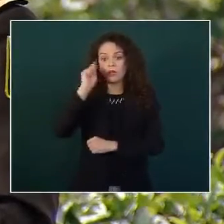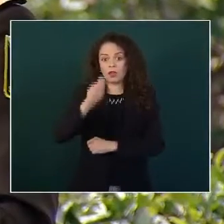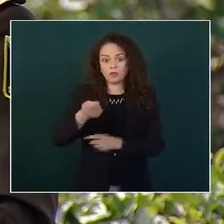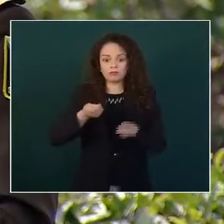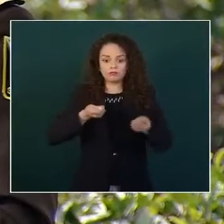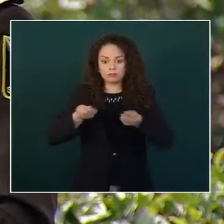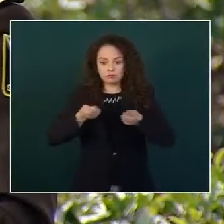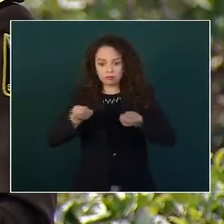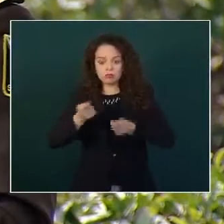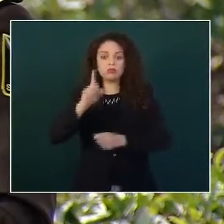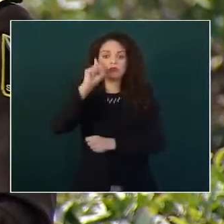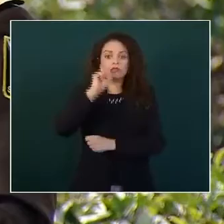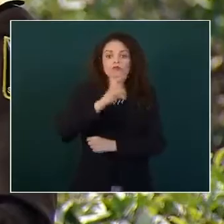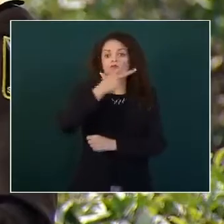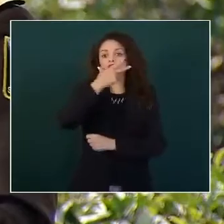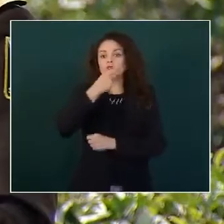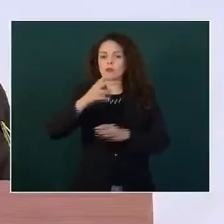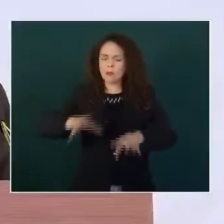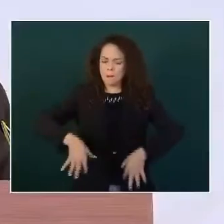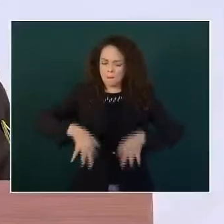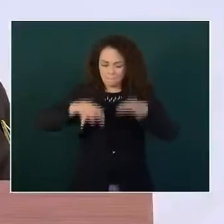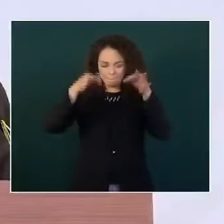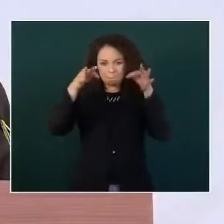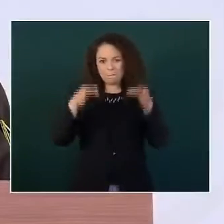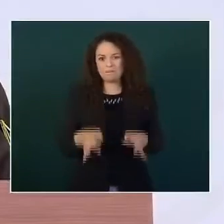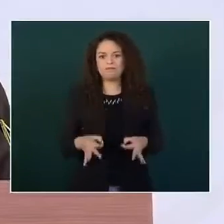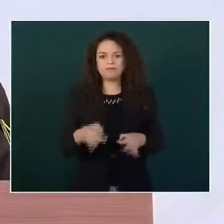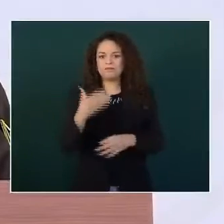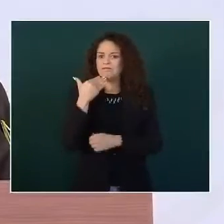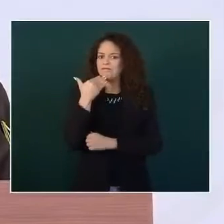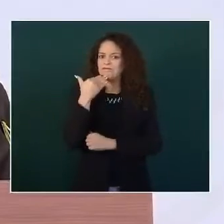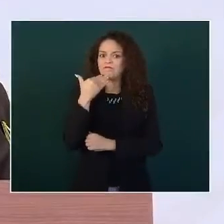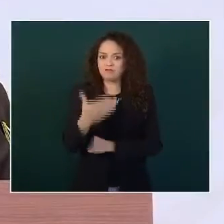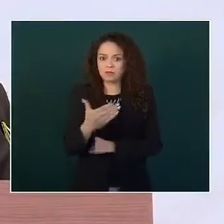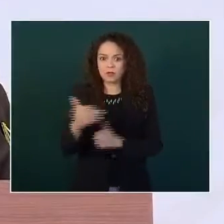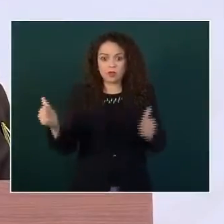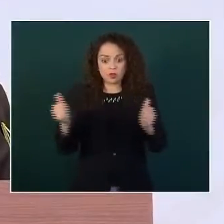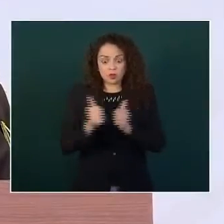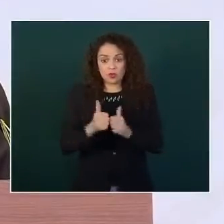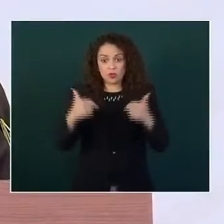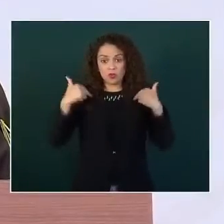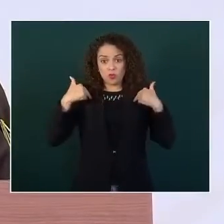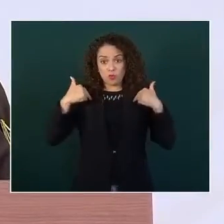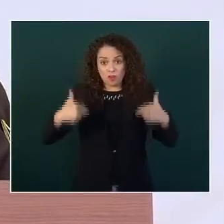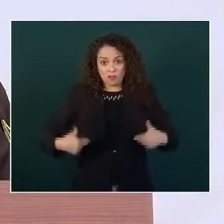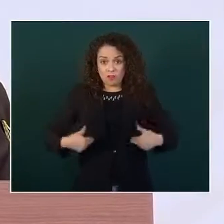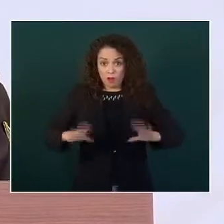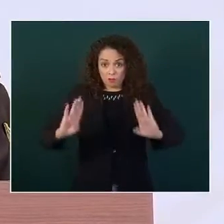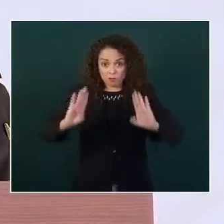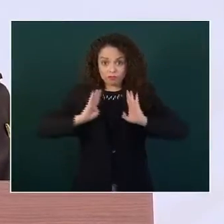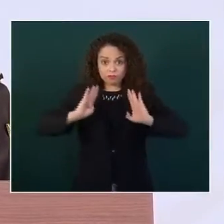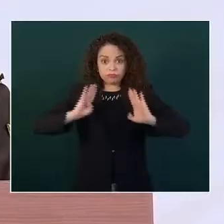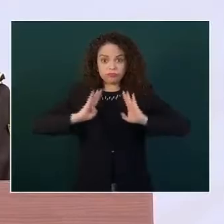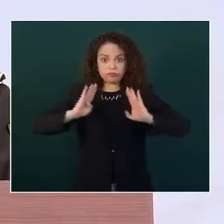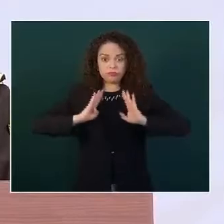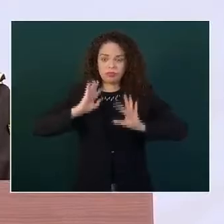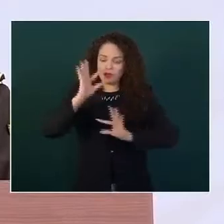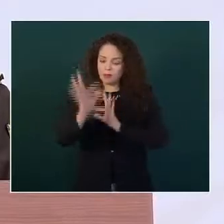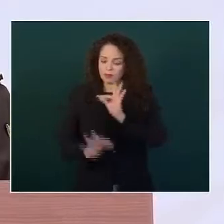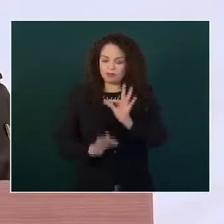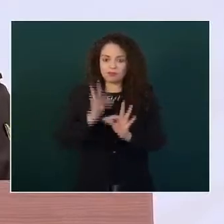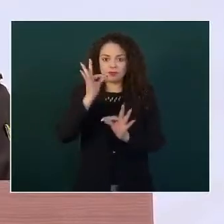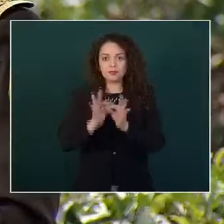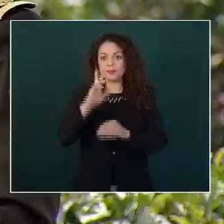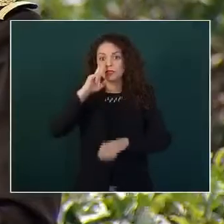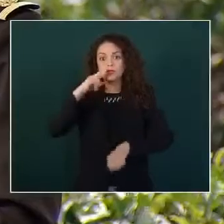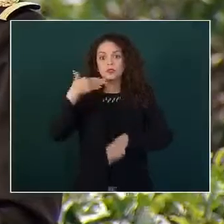a hombres y mujeres de excelencia que, portando el uniforme militar, se entregan al cumplimiento del deber.